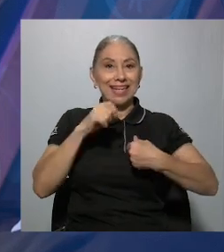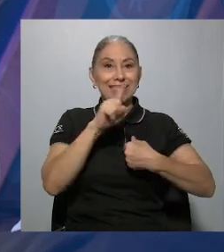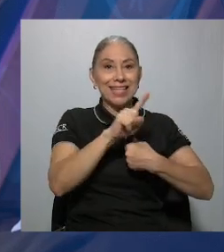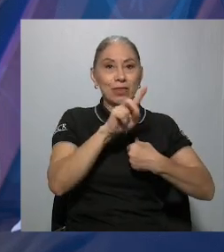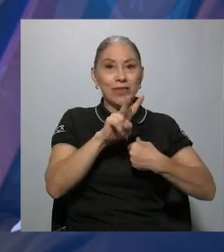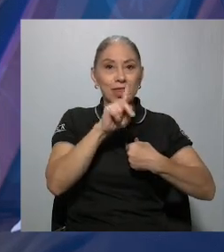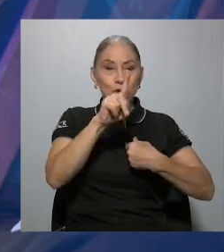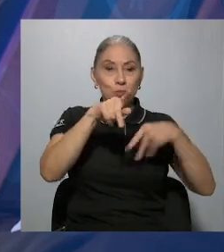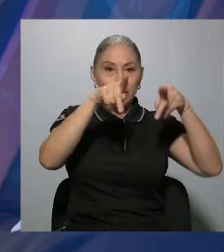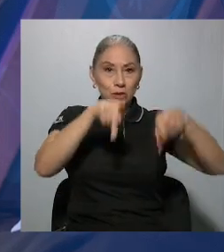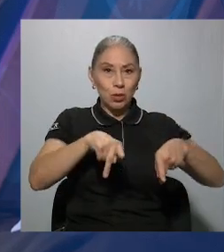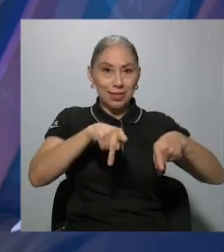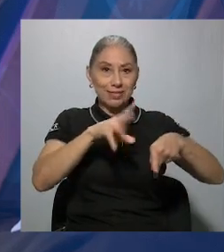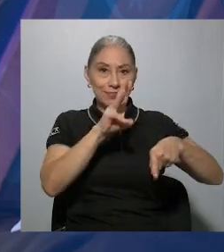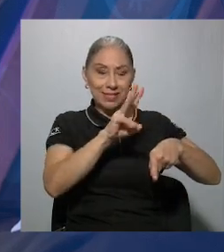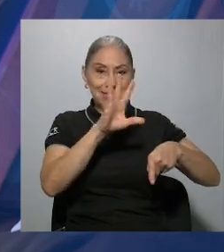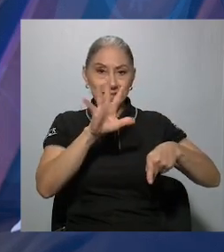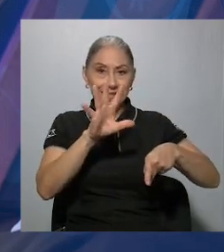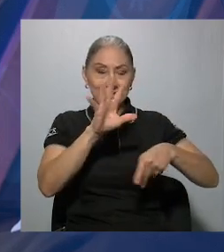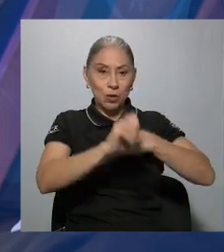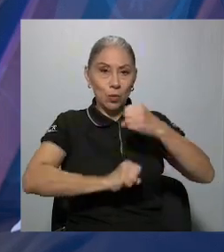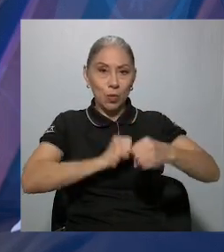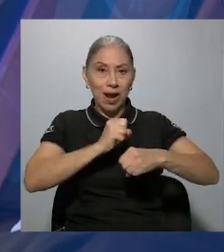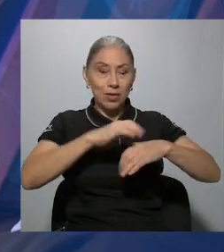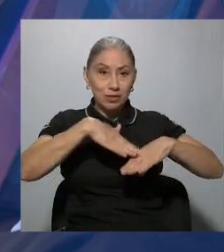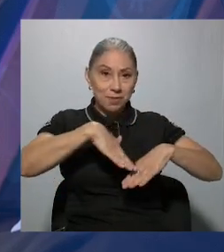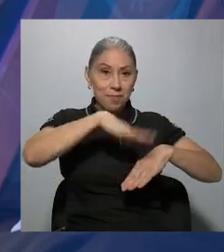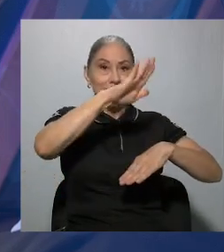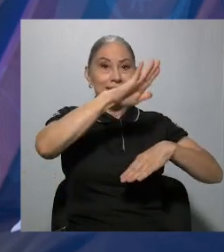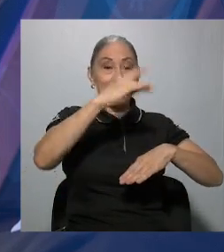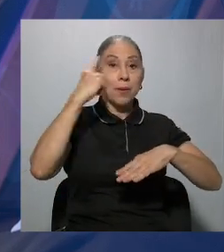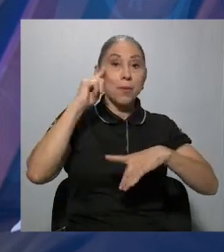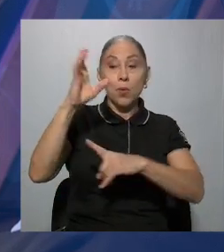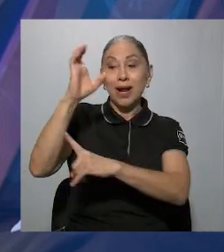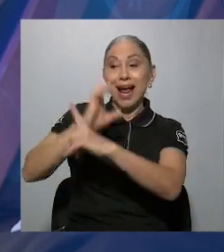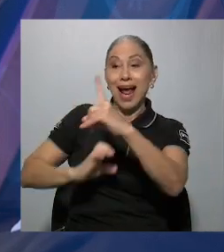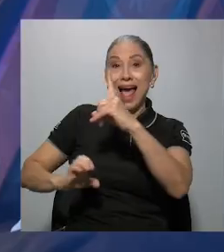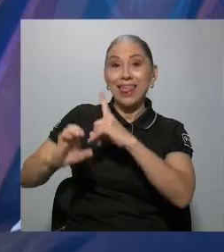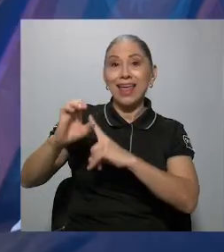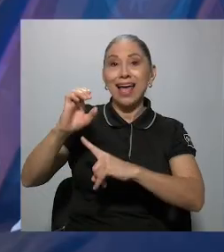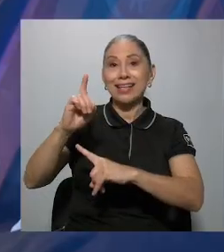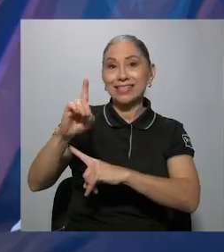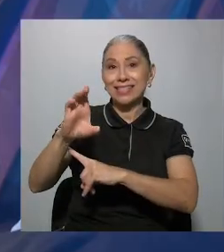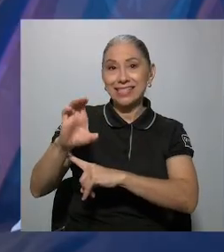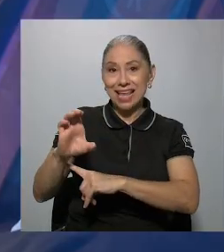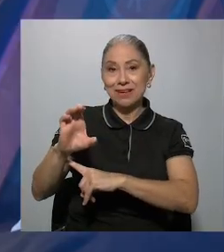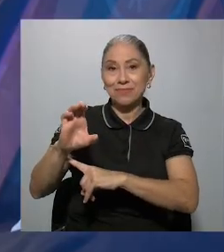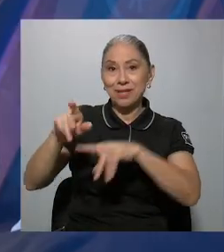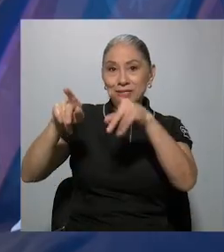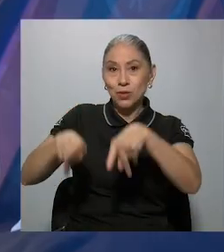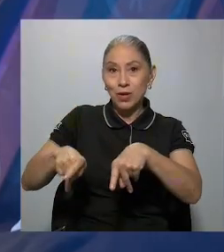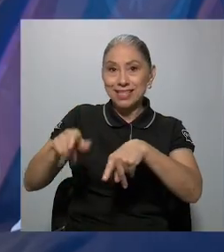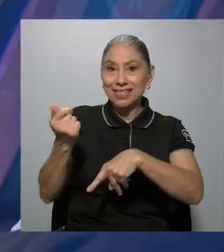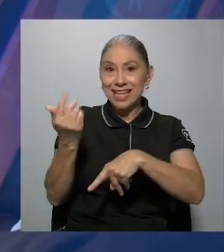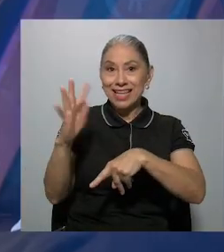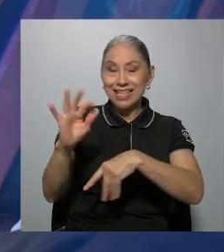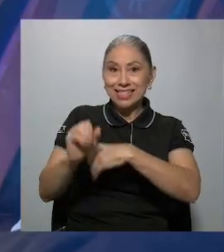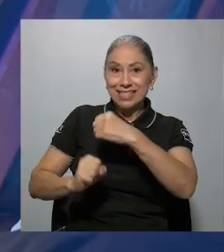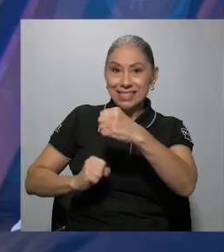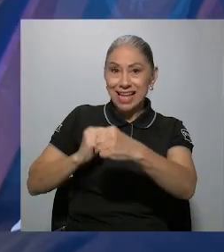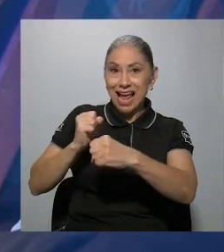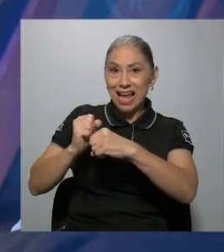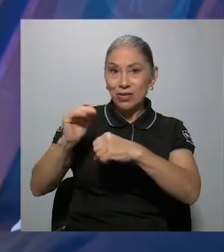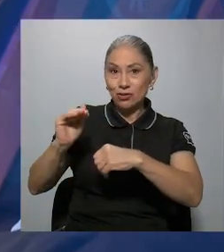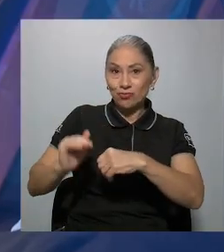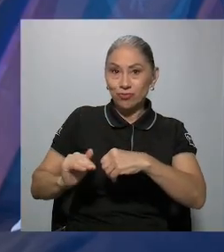Oca ahora presenta 121 personas de 65 años y más por cada